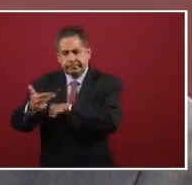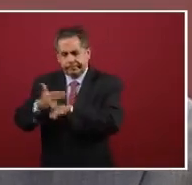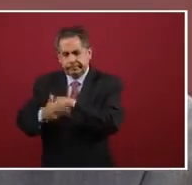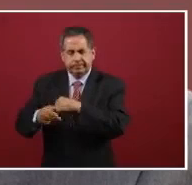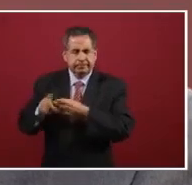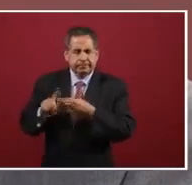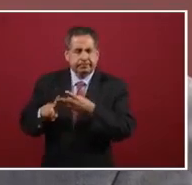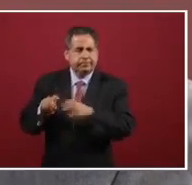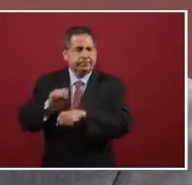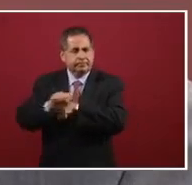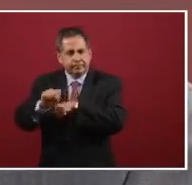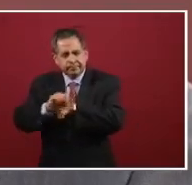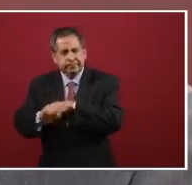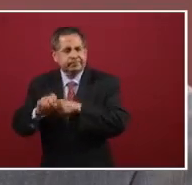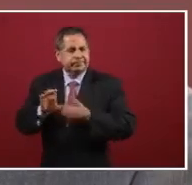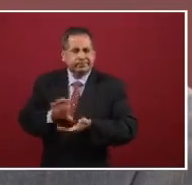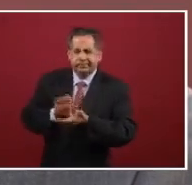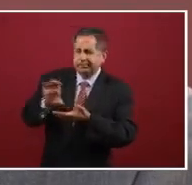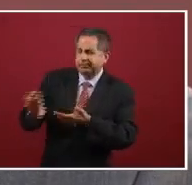los salvadoreños?